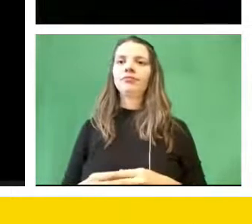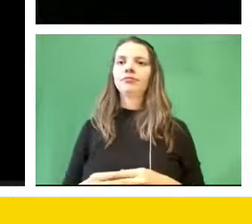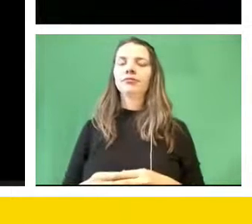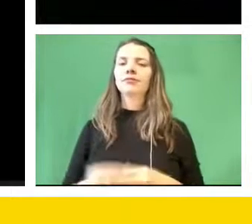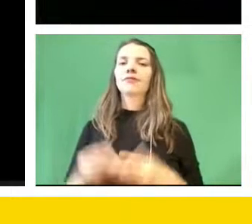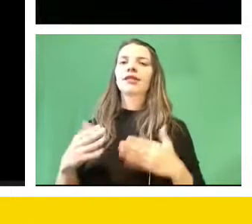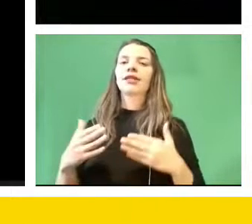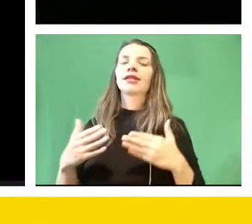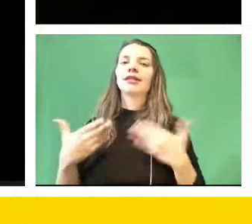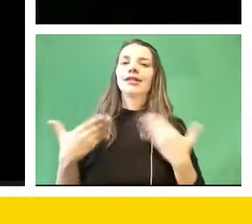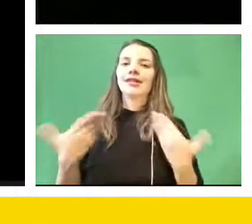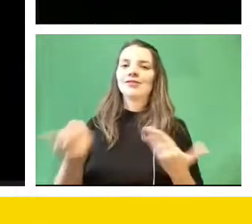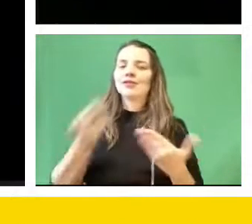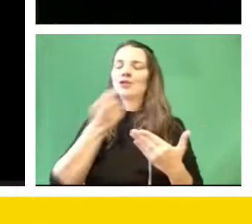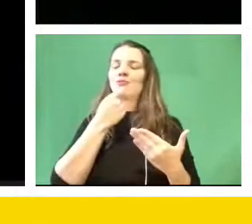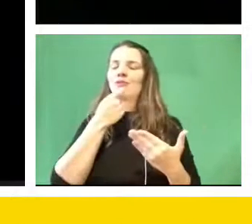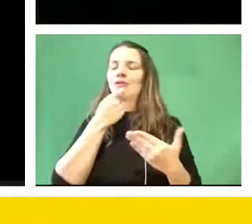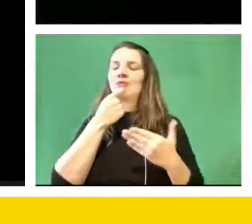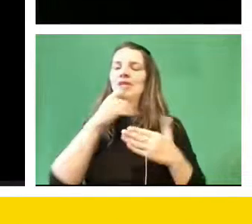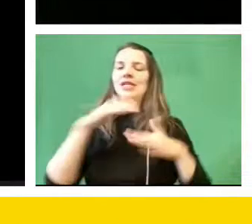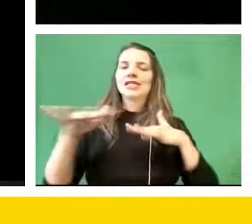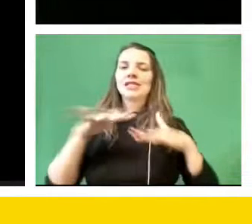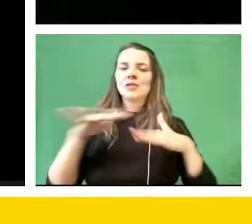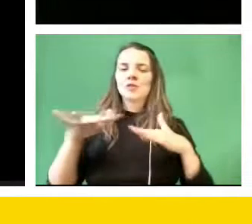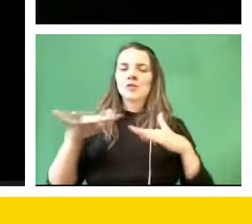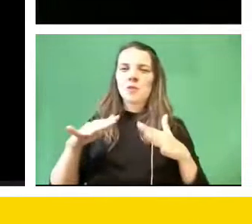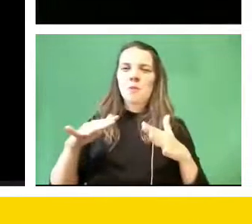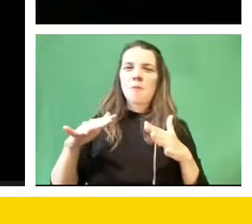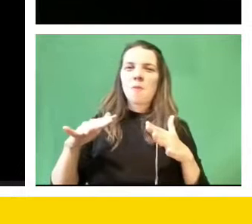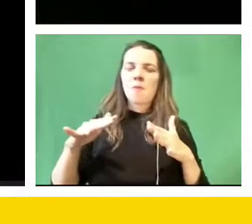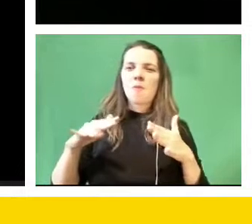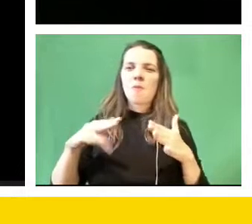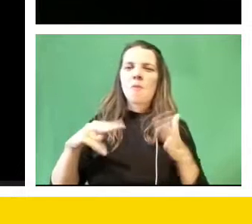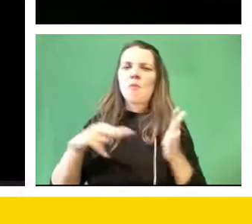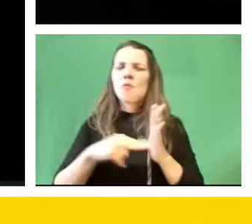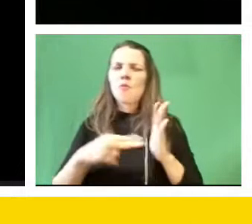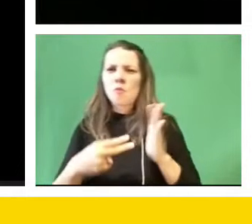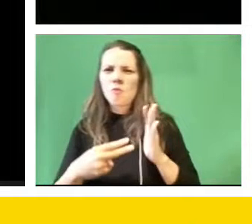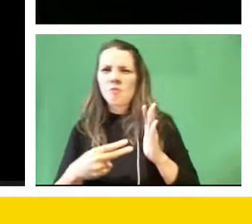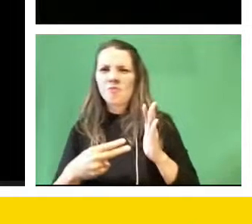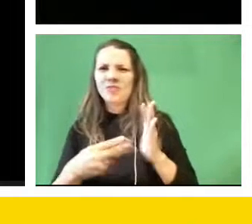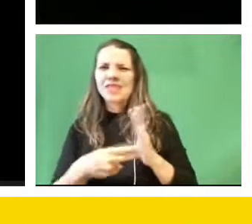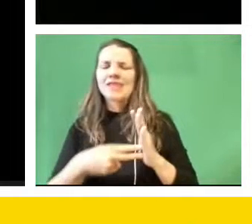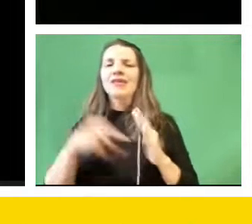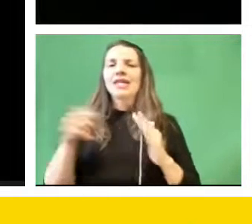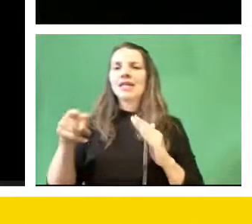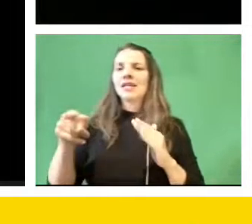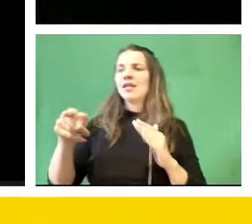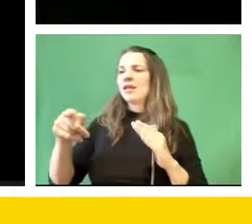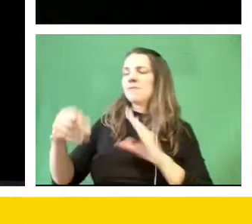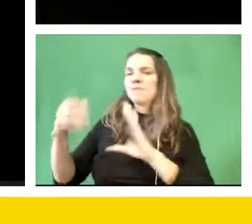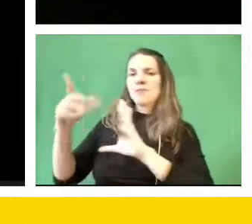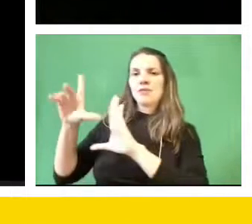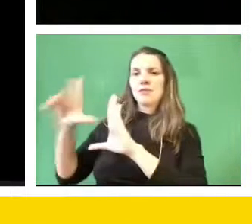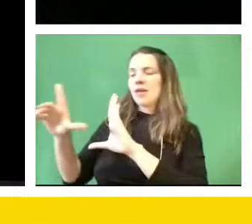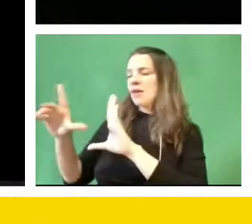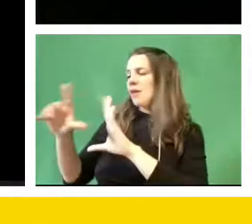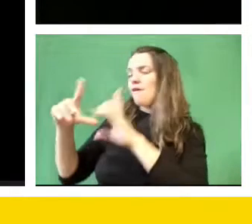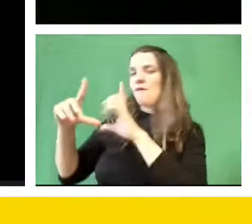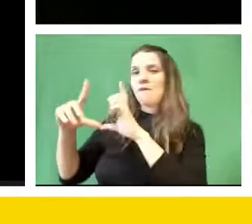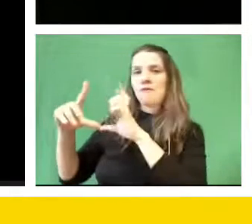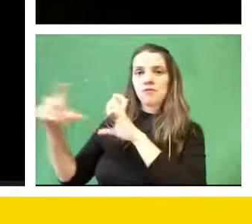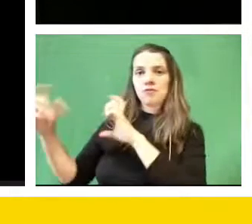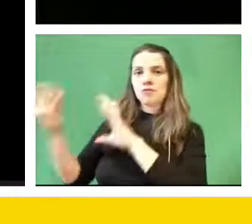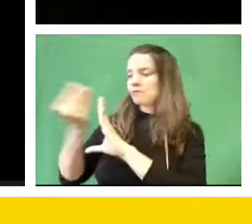de vulnerabilidad estructural del edificio, arrojaron que no era viable hacer una